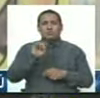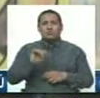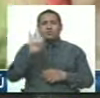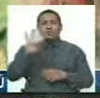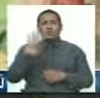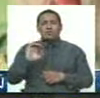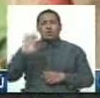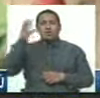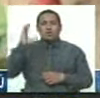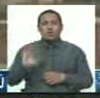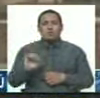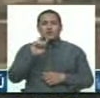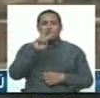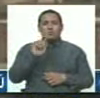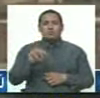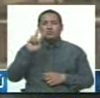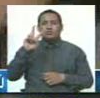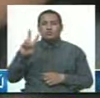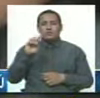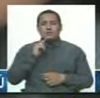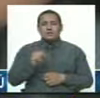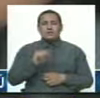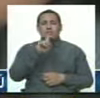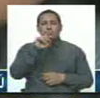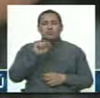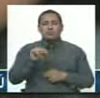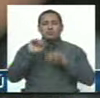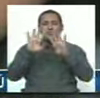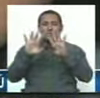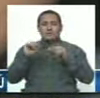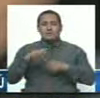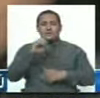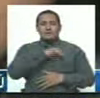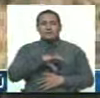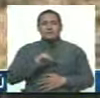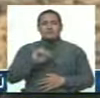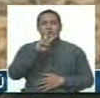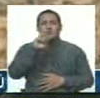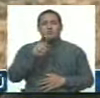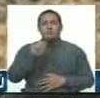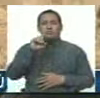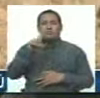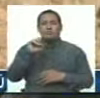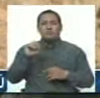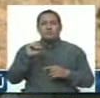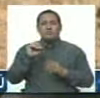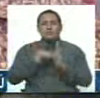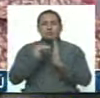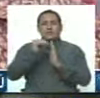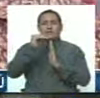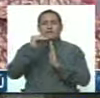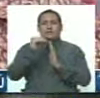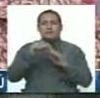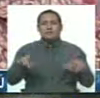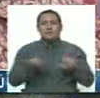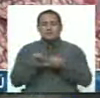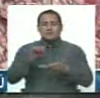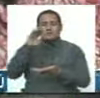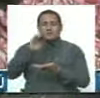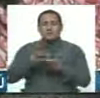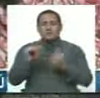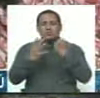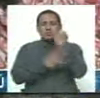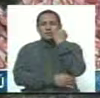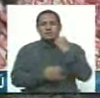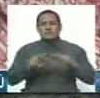de 2.2, el Perú de 1.9 y Chile de 3.1 puntos porcentuales. Se ha reducido la